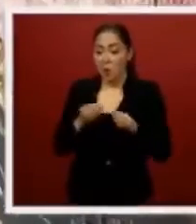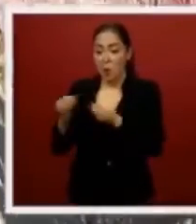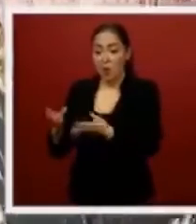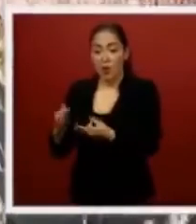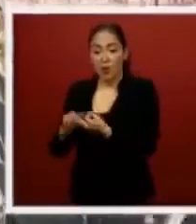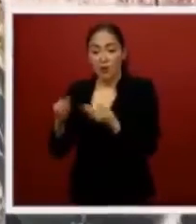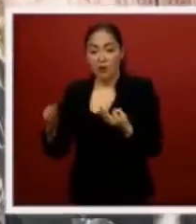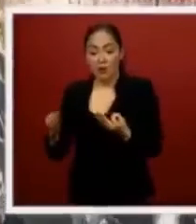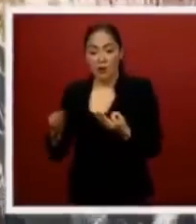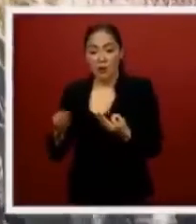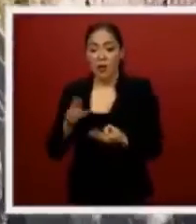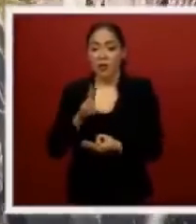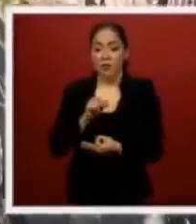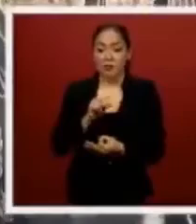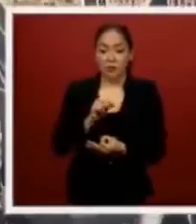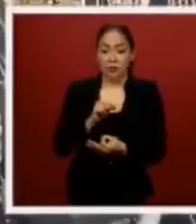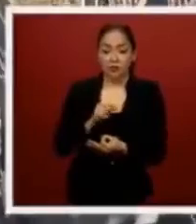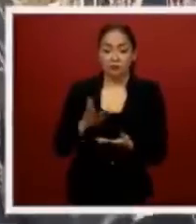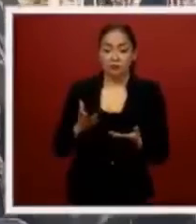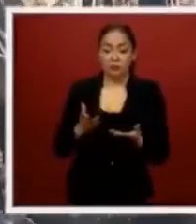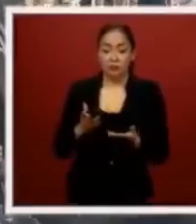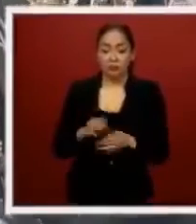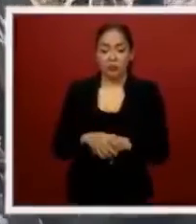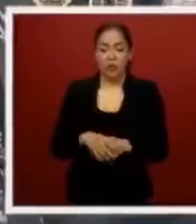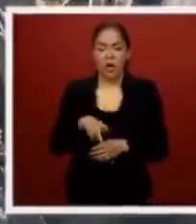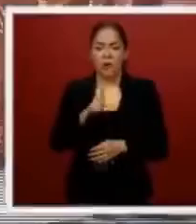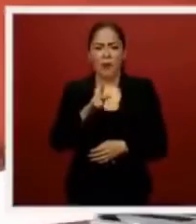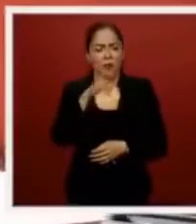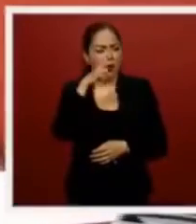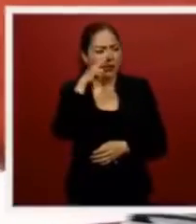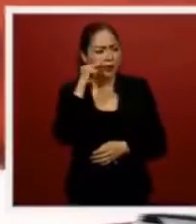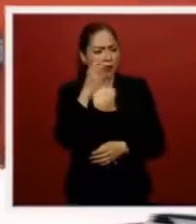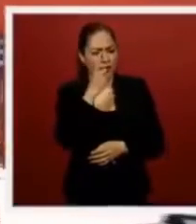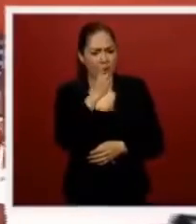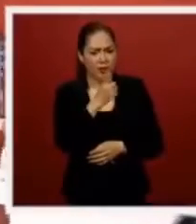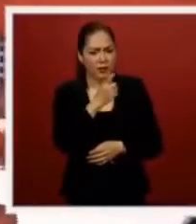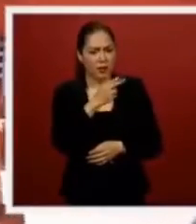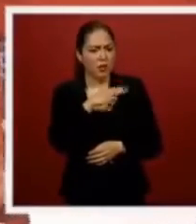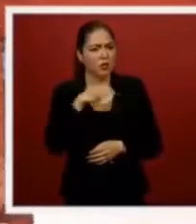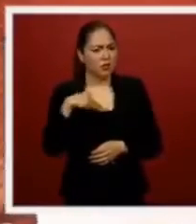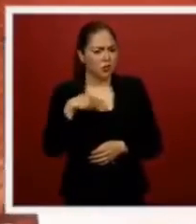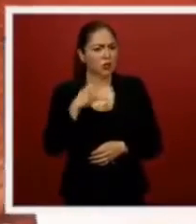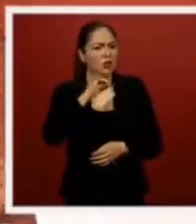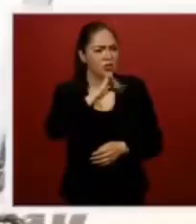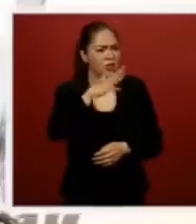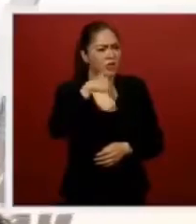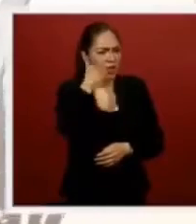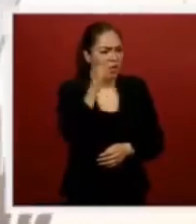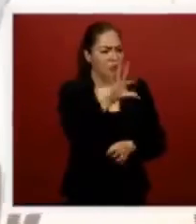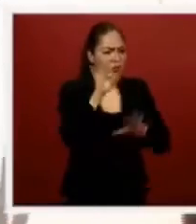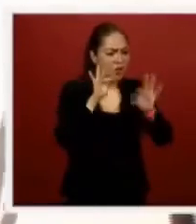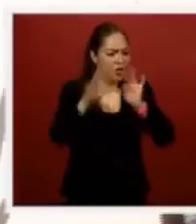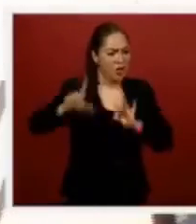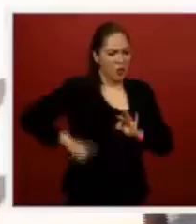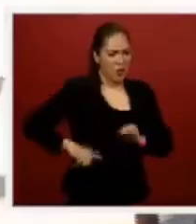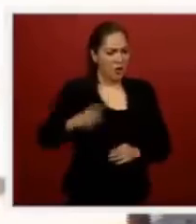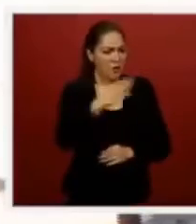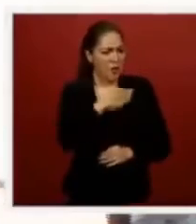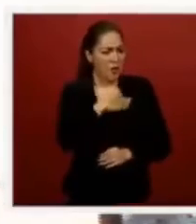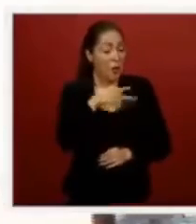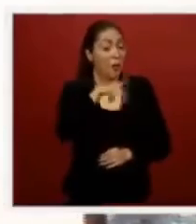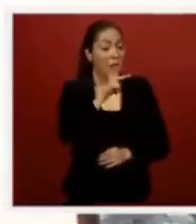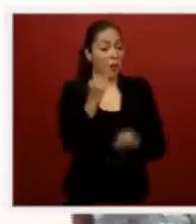Díaz, se había logrado la democracia. Pero Zapata dice, sí, pero no solo buscamos la democracia, buscamos